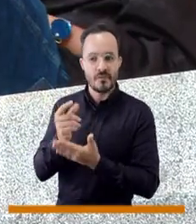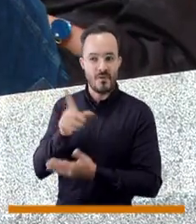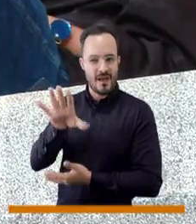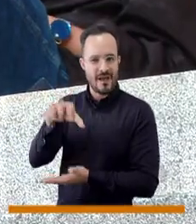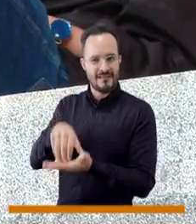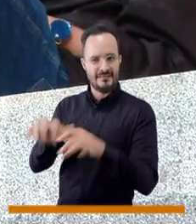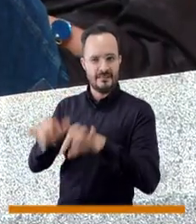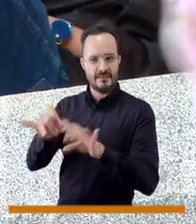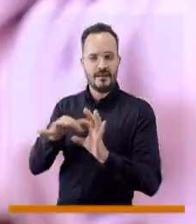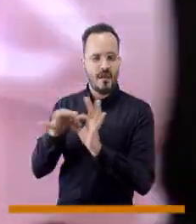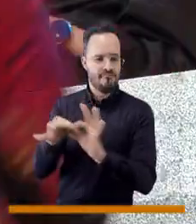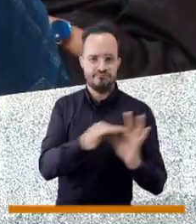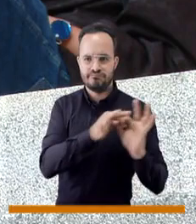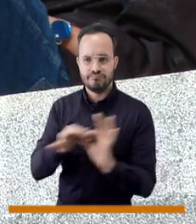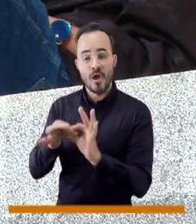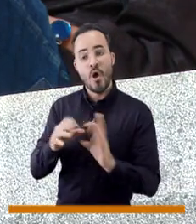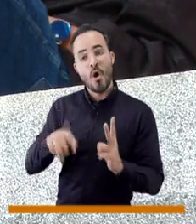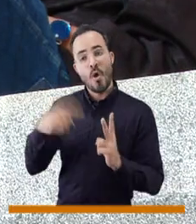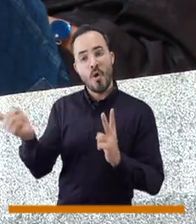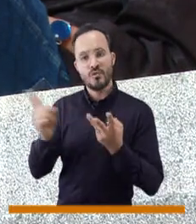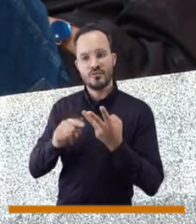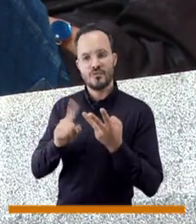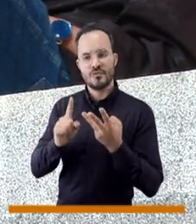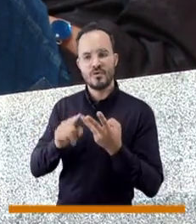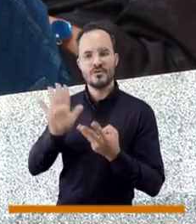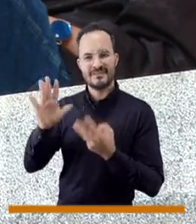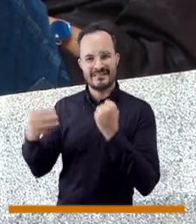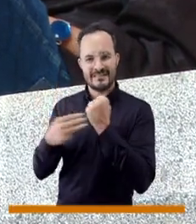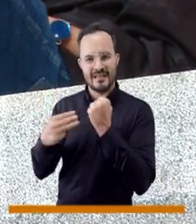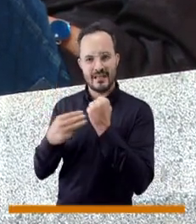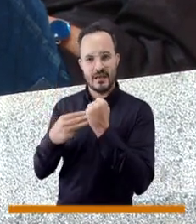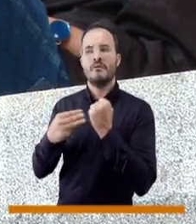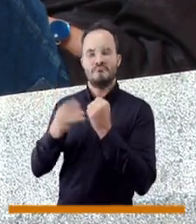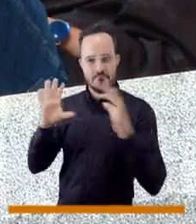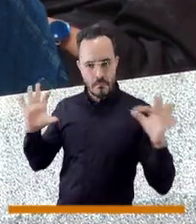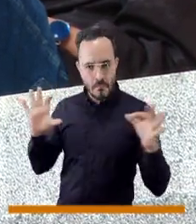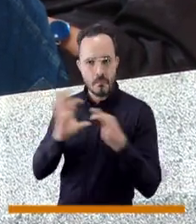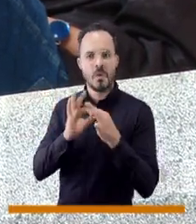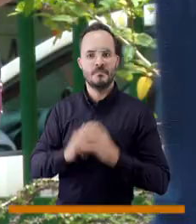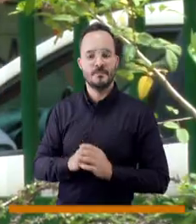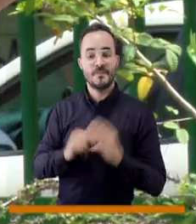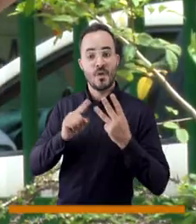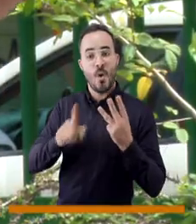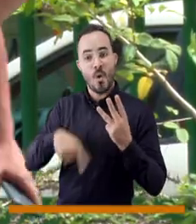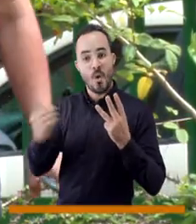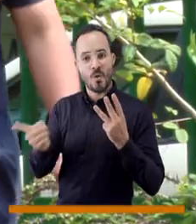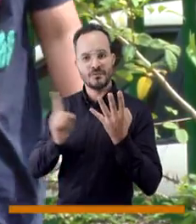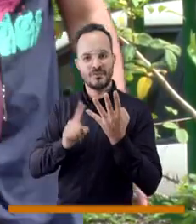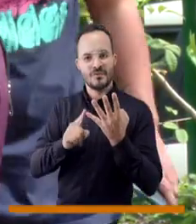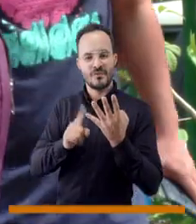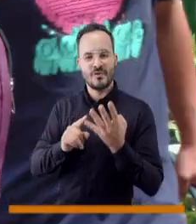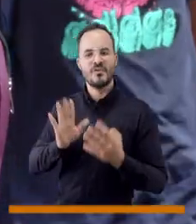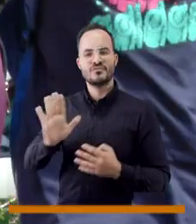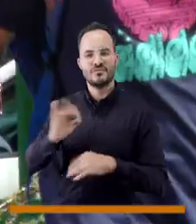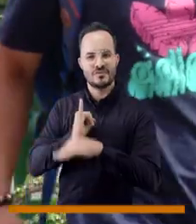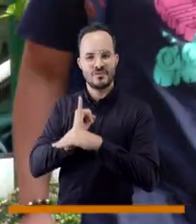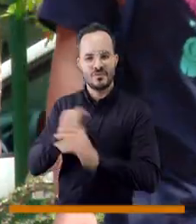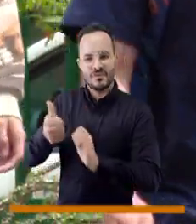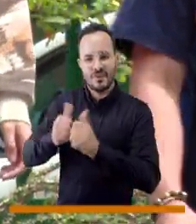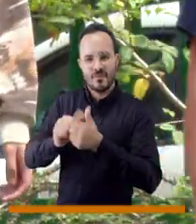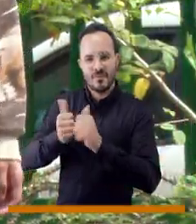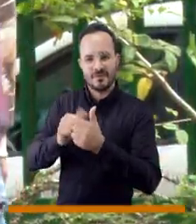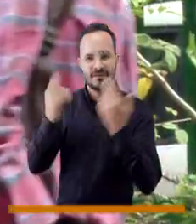Desarrollo Económico, así como con el Servicio Nacional de Aprendizaje SENA y el Instituto de Deporte